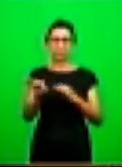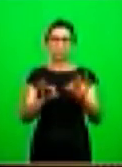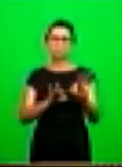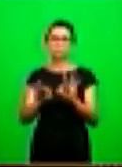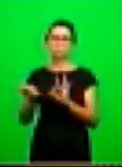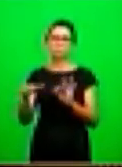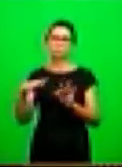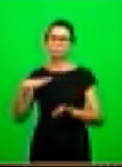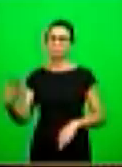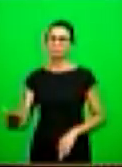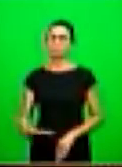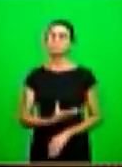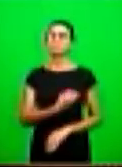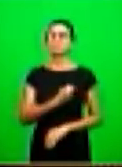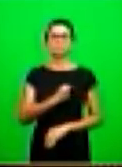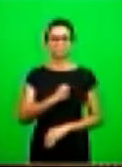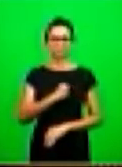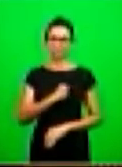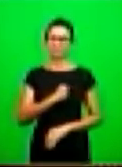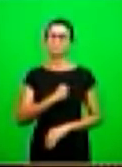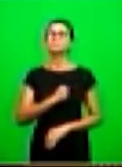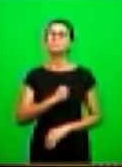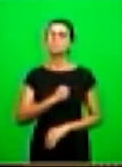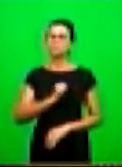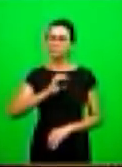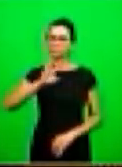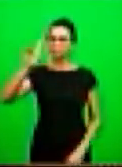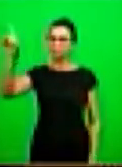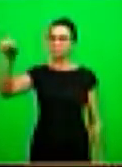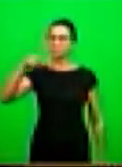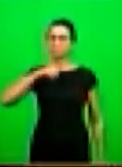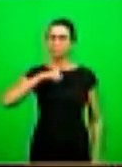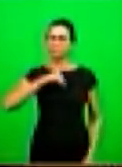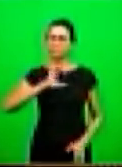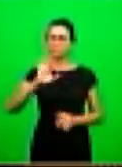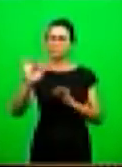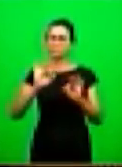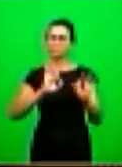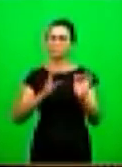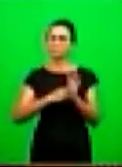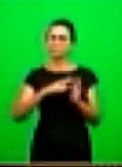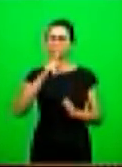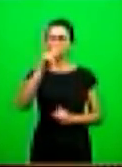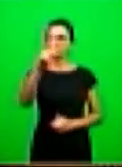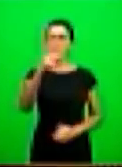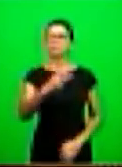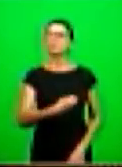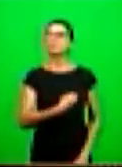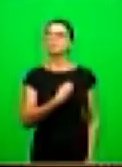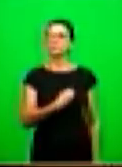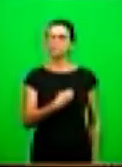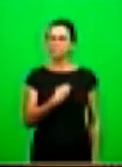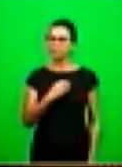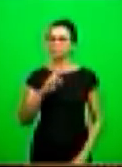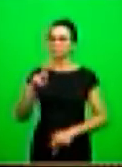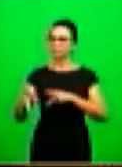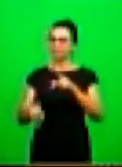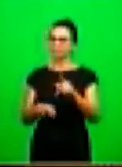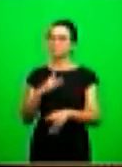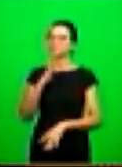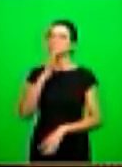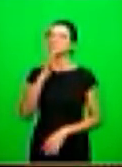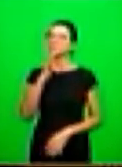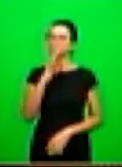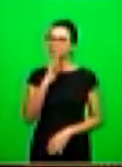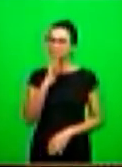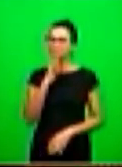momento profético que nosotros vivimos, Dios ha establecido un proyecto, y esta voz ha sido escuchada en medio de la